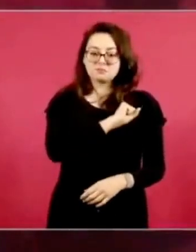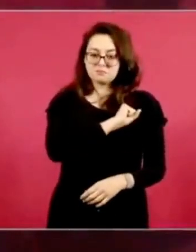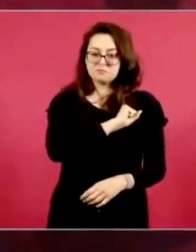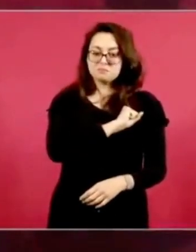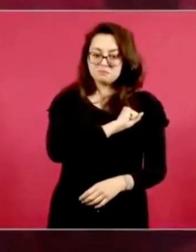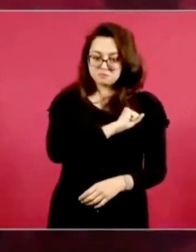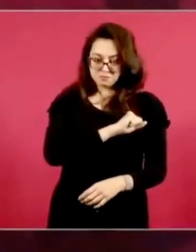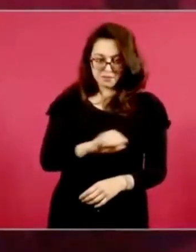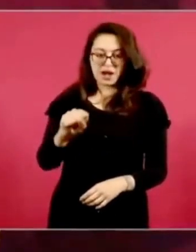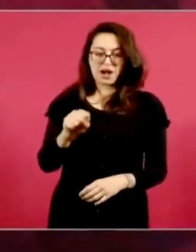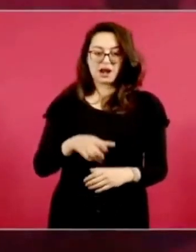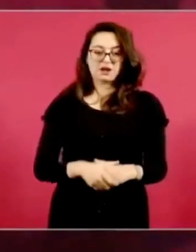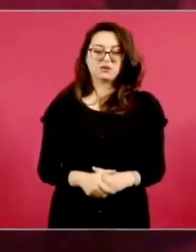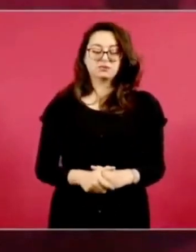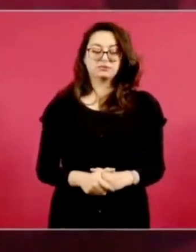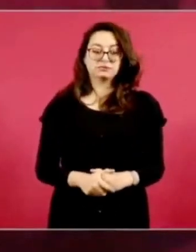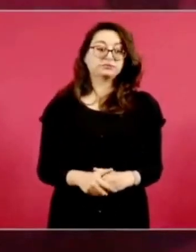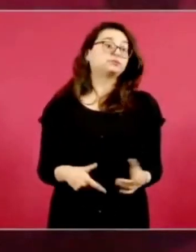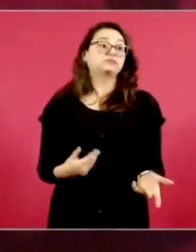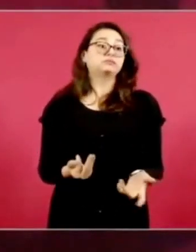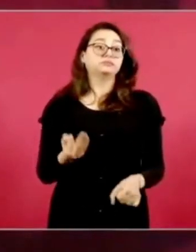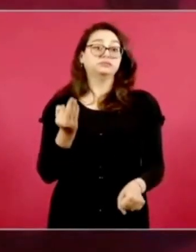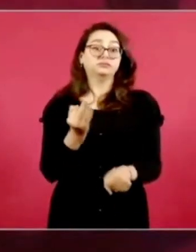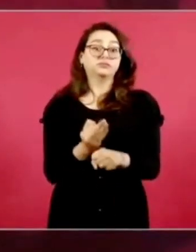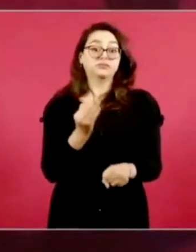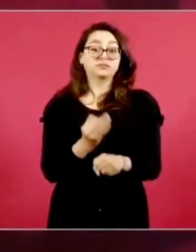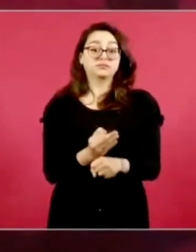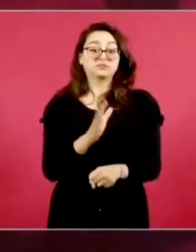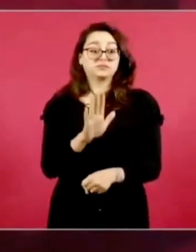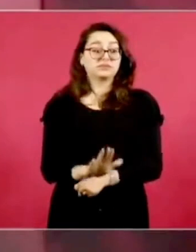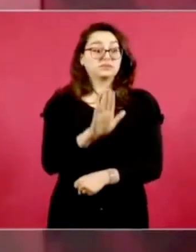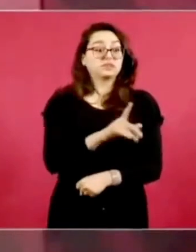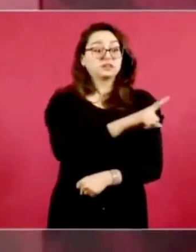porque estamos en tiempos de sopilotes.